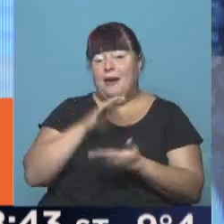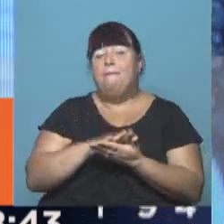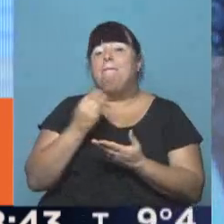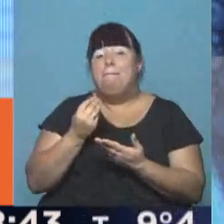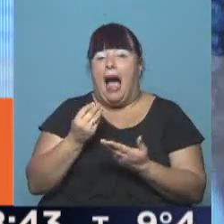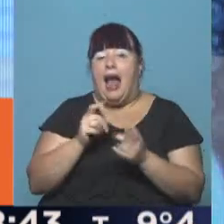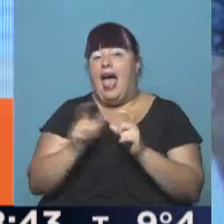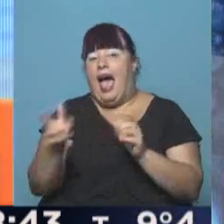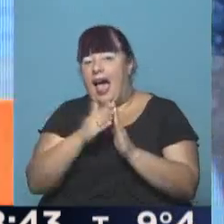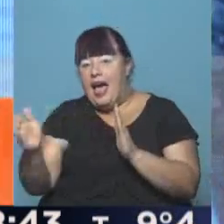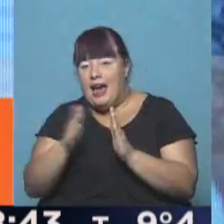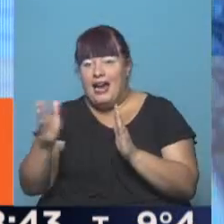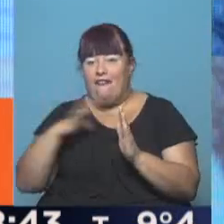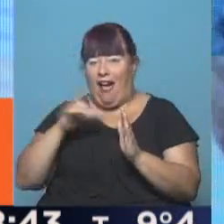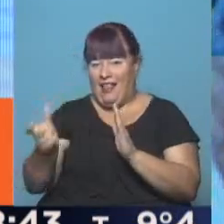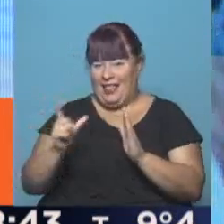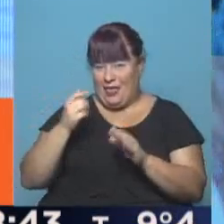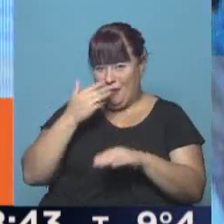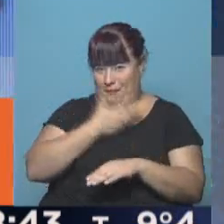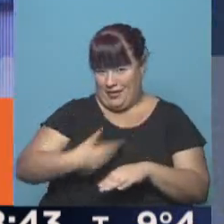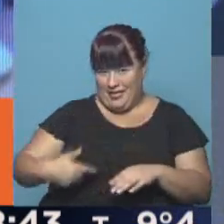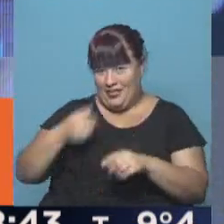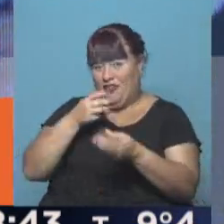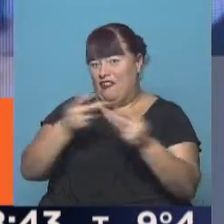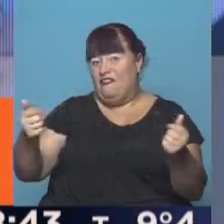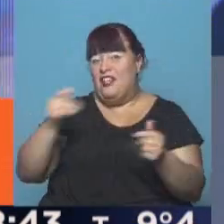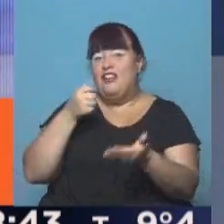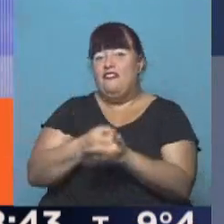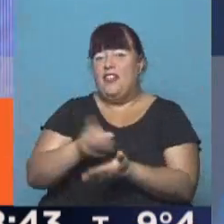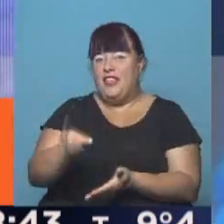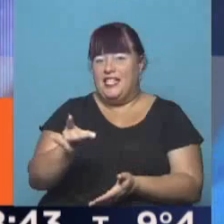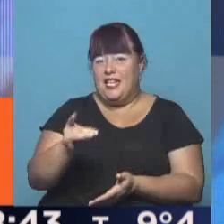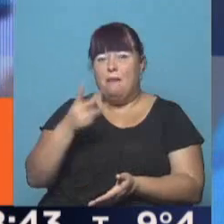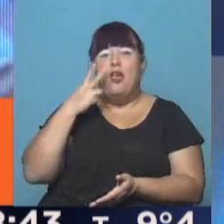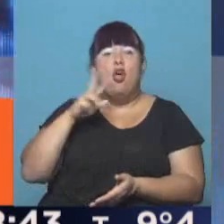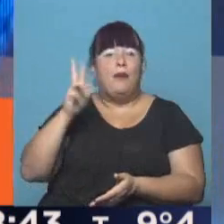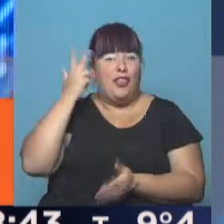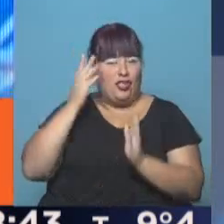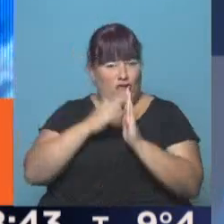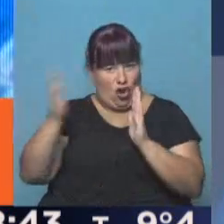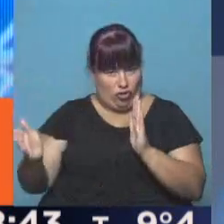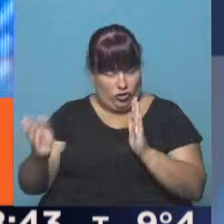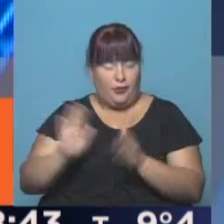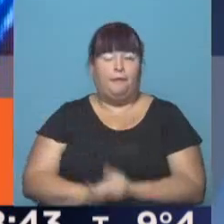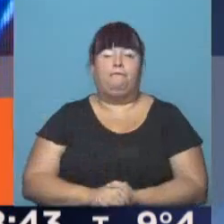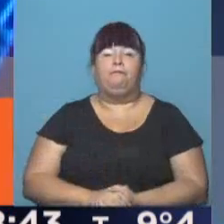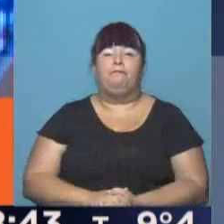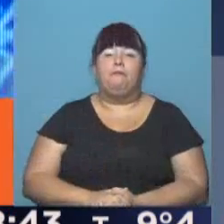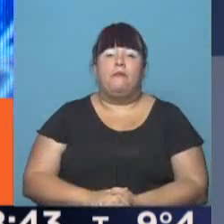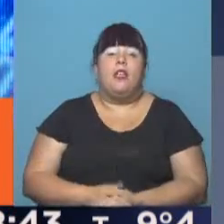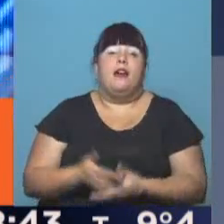que complete el mandato que concluye a fines de diciembre del 2018.